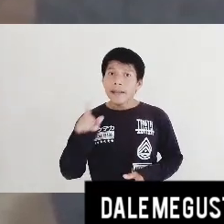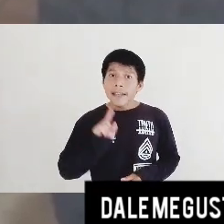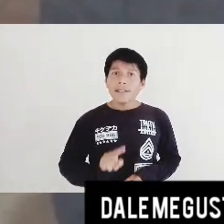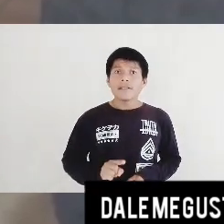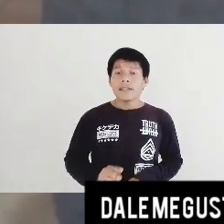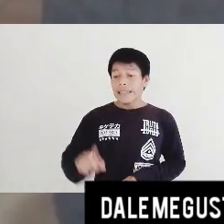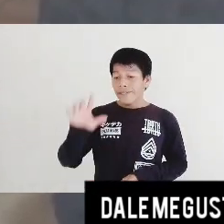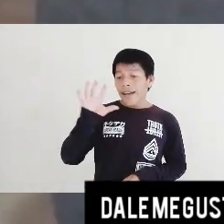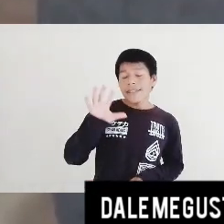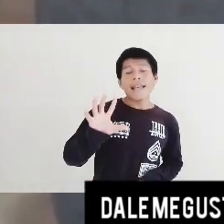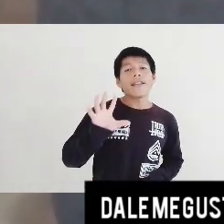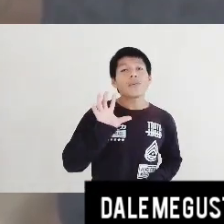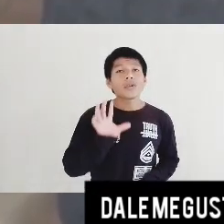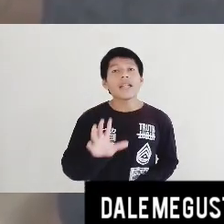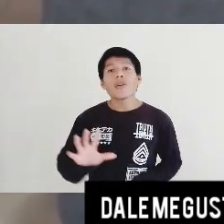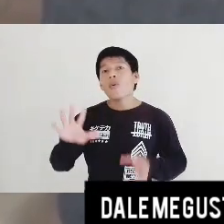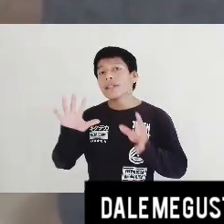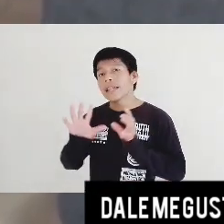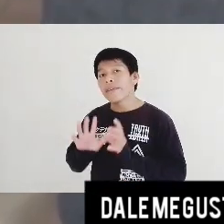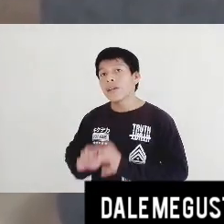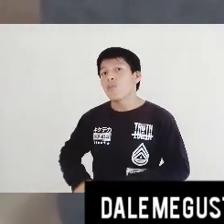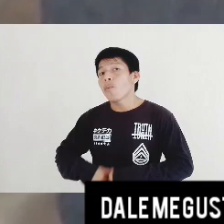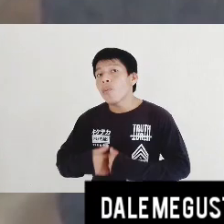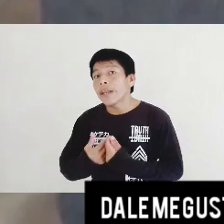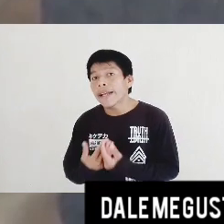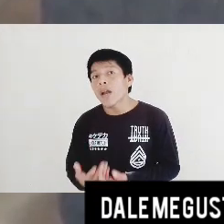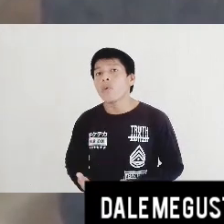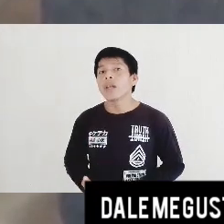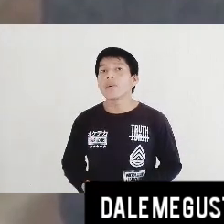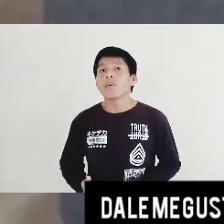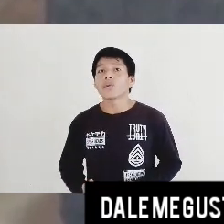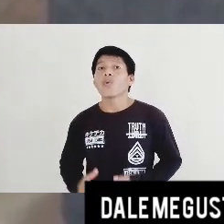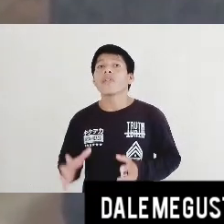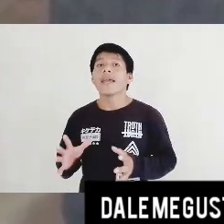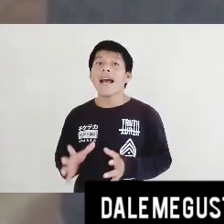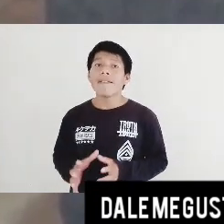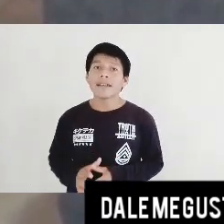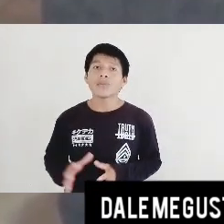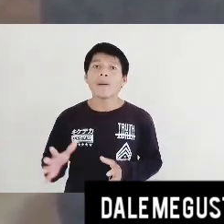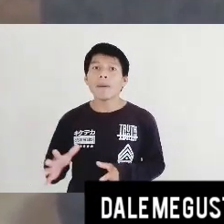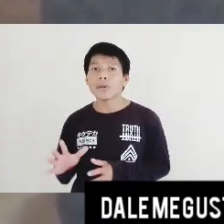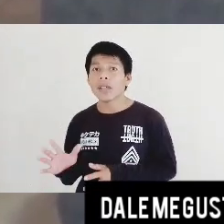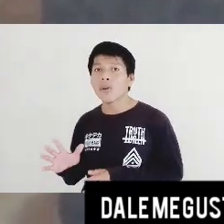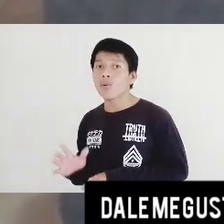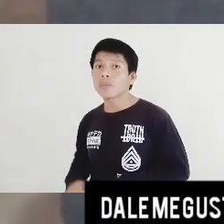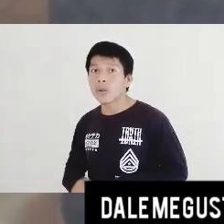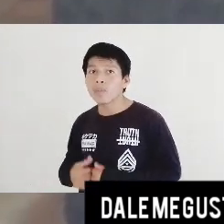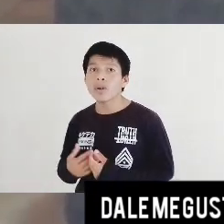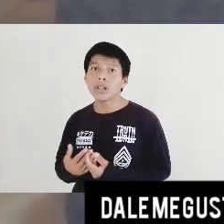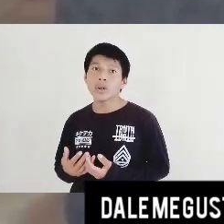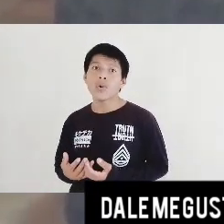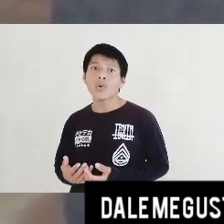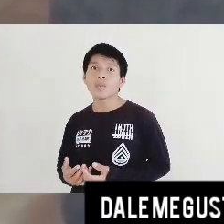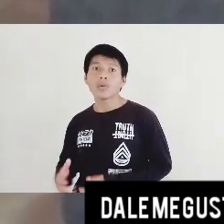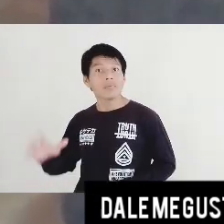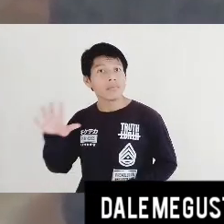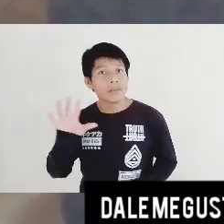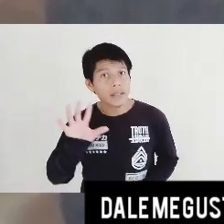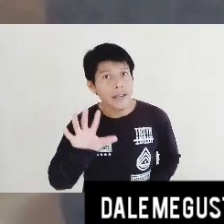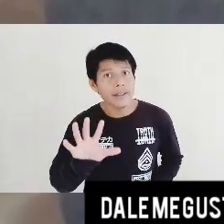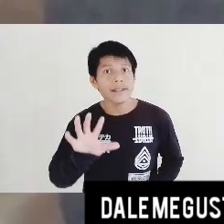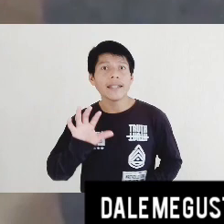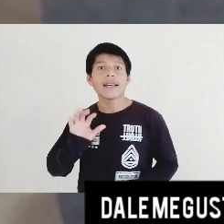y es verdad, si vas a denunciar o escribir, publicar un libro donde hablas de una persona corrupta, de un político